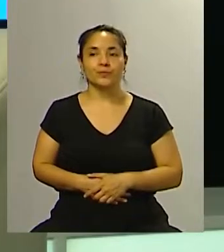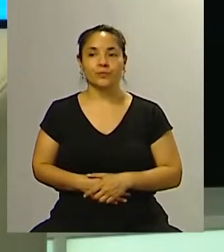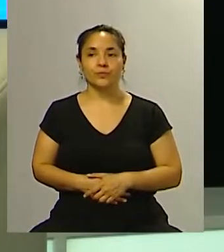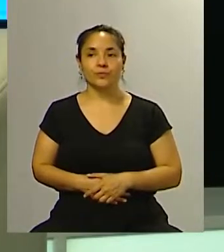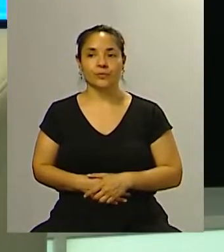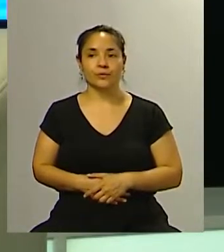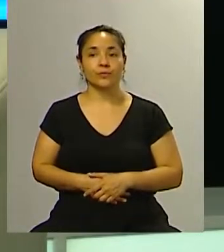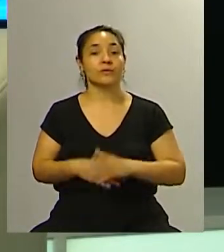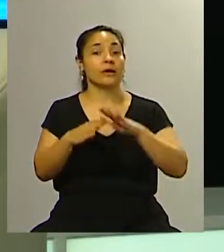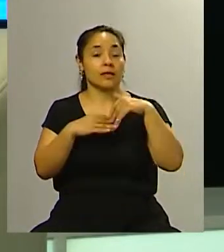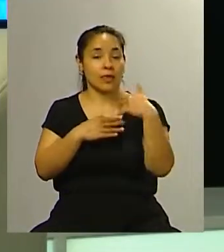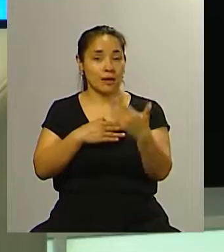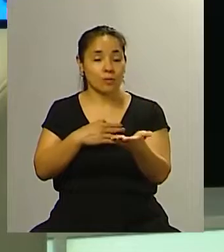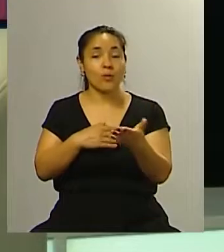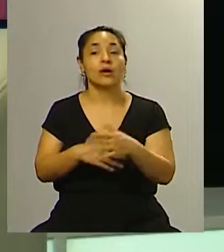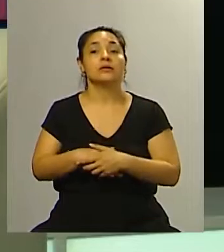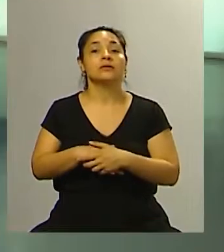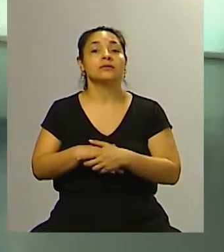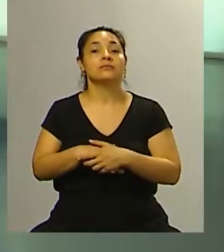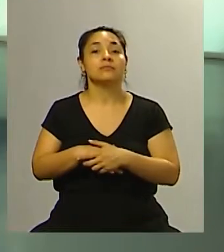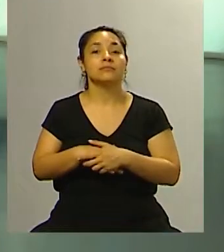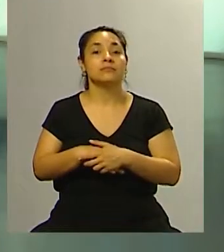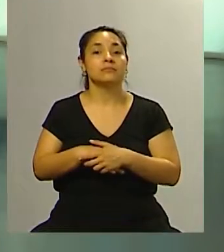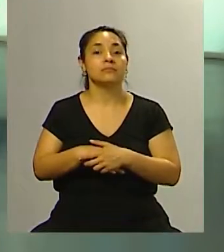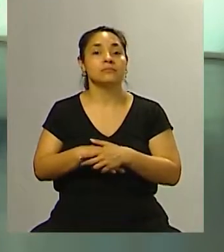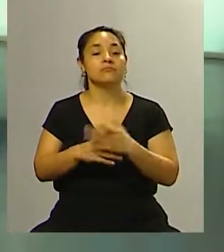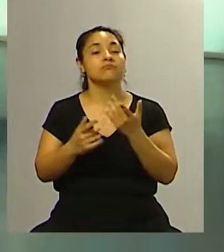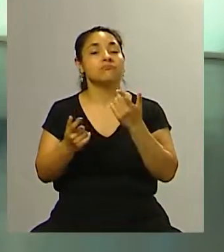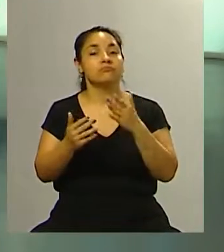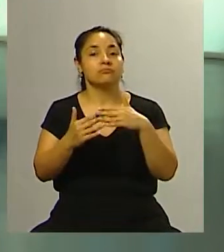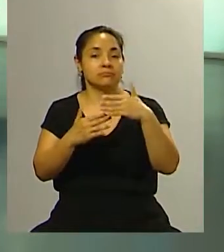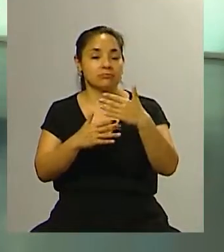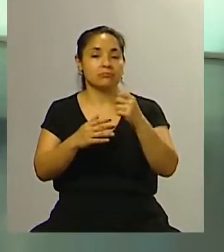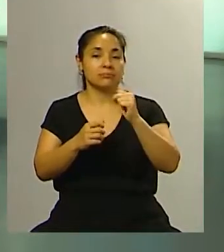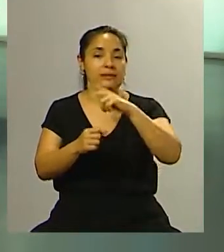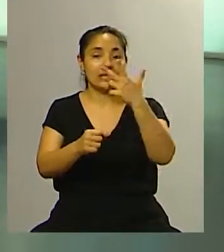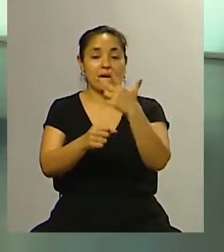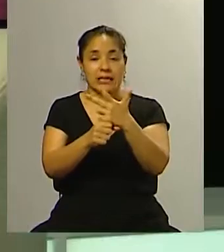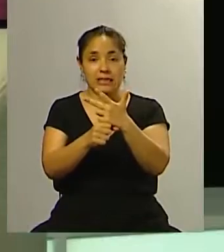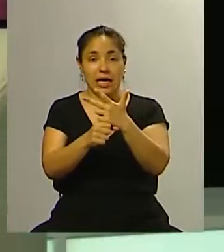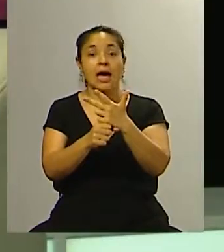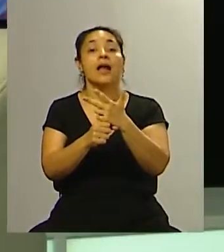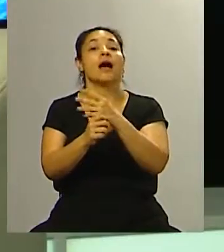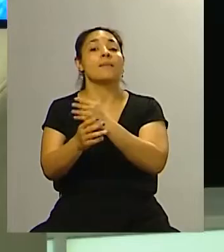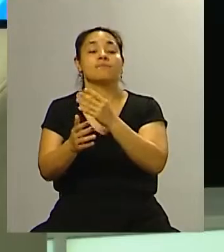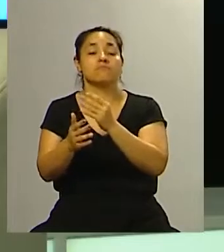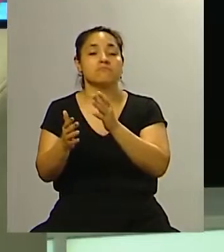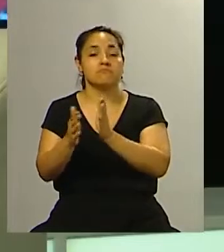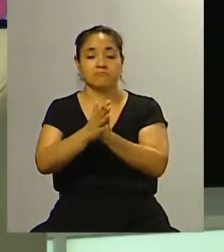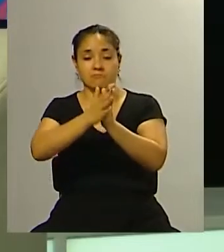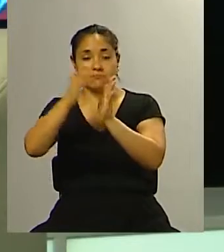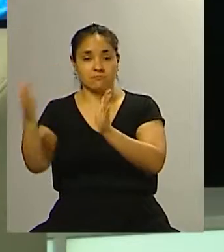Después tuvimos de vuelta un margen de intervenciones y nos encontramos finalizando esta tercera intervención